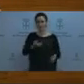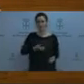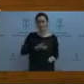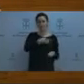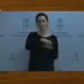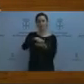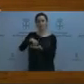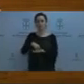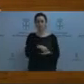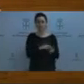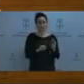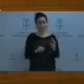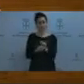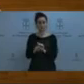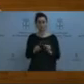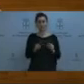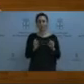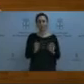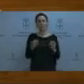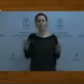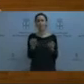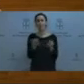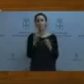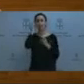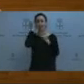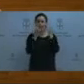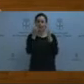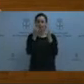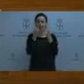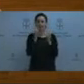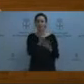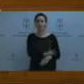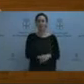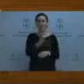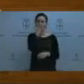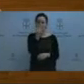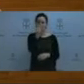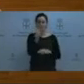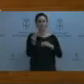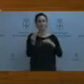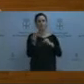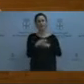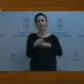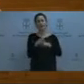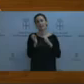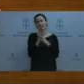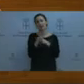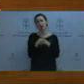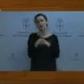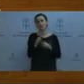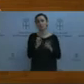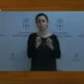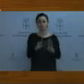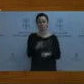los que deben disponer de un centro de depósito de animales para recoger y mantener a los perros y los gatos que se encuentren abandonados y